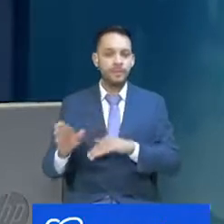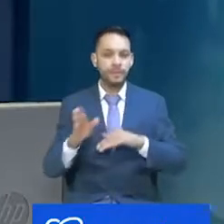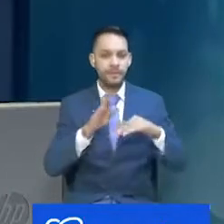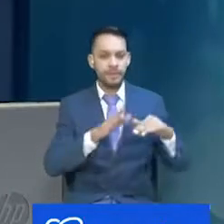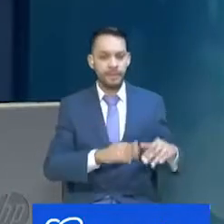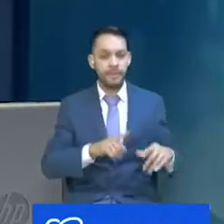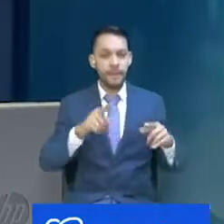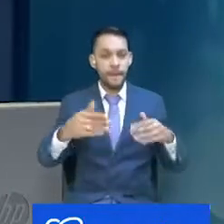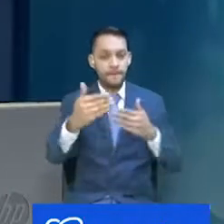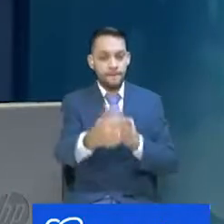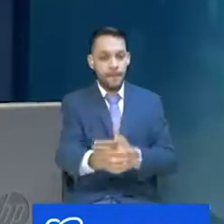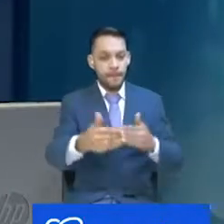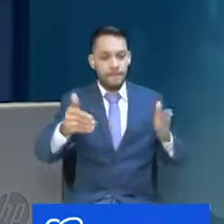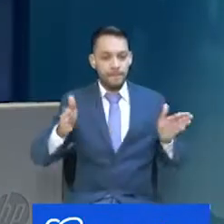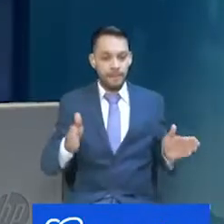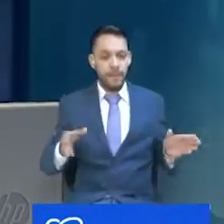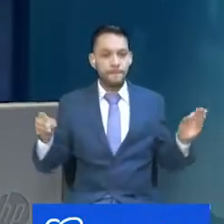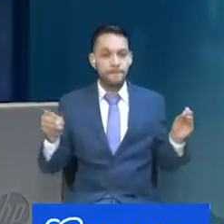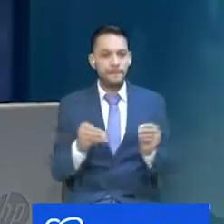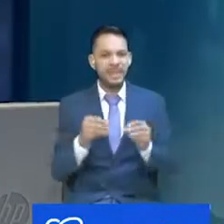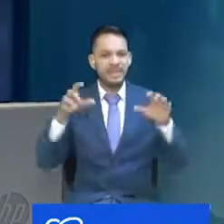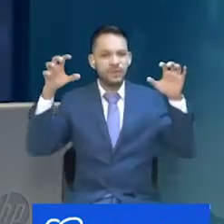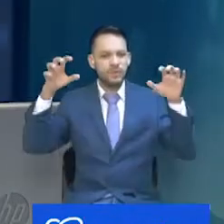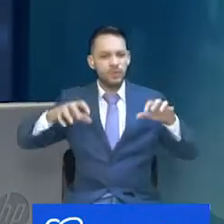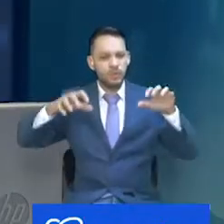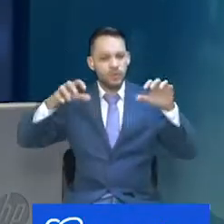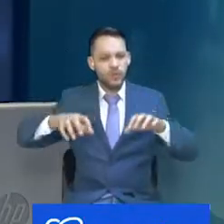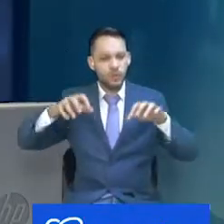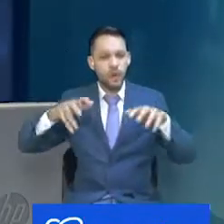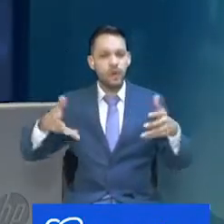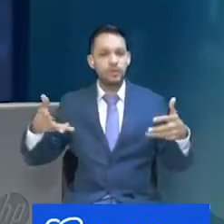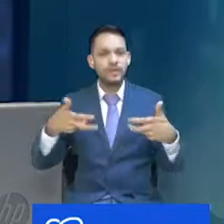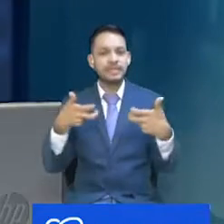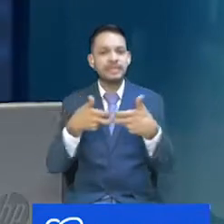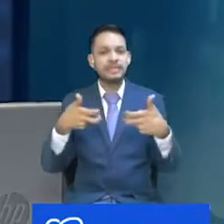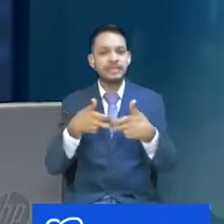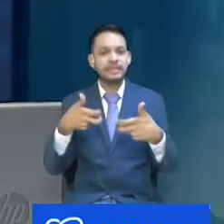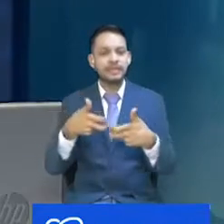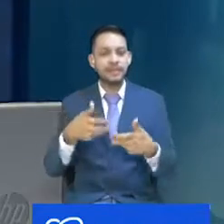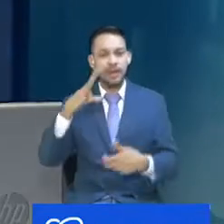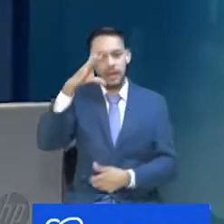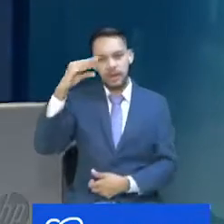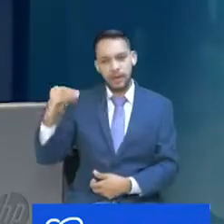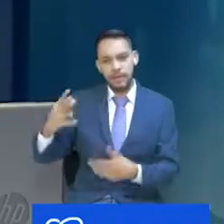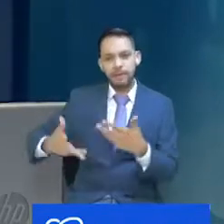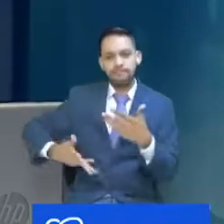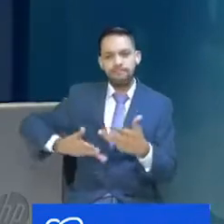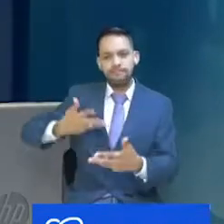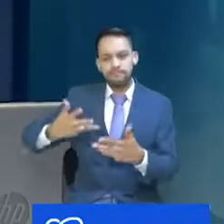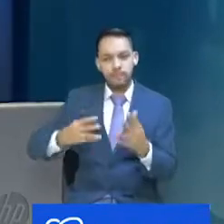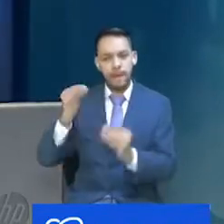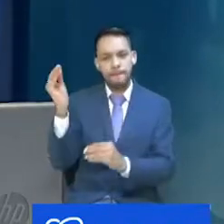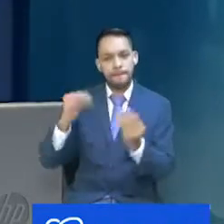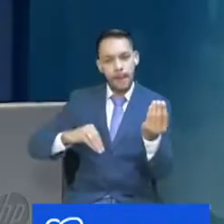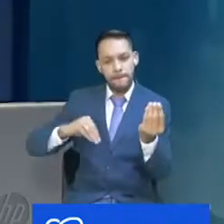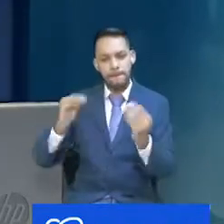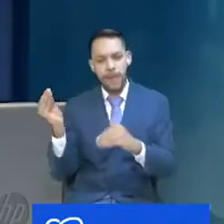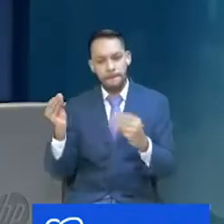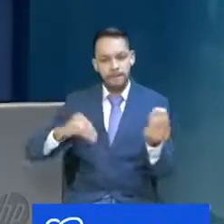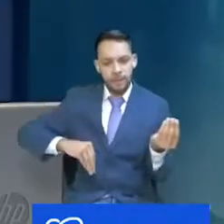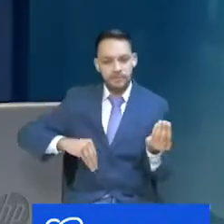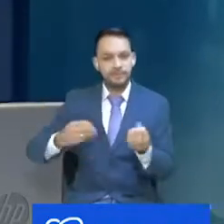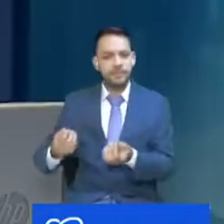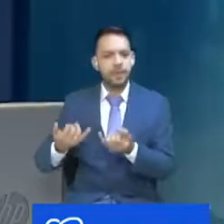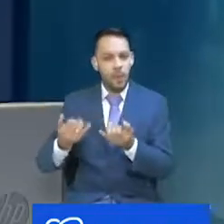contenedores y la ola invernal afectan directamente el servicio energía eléctrica en el quindío no obstante hasta el momento se ha garantizado el suministro de